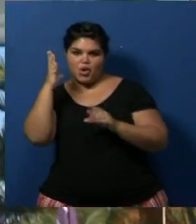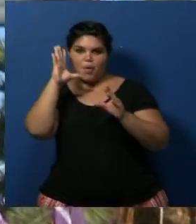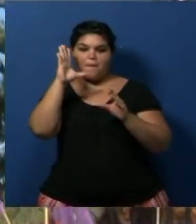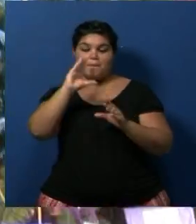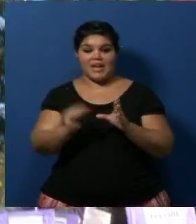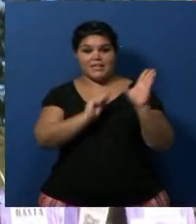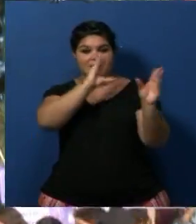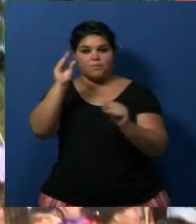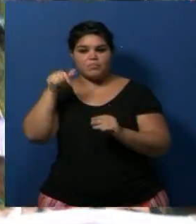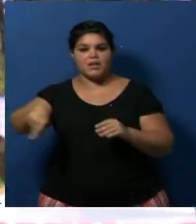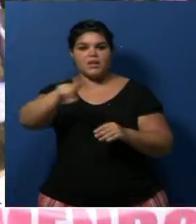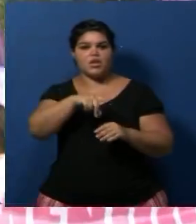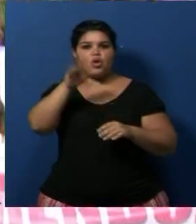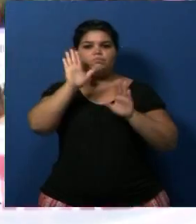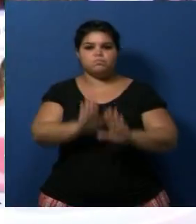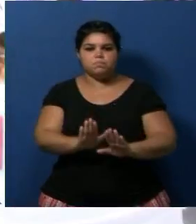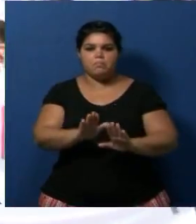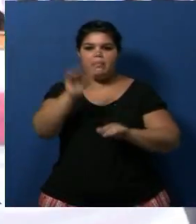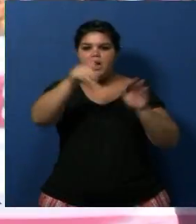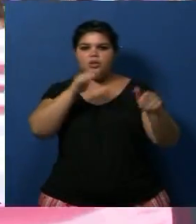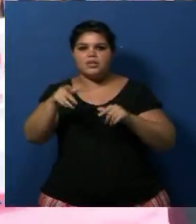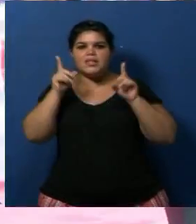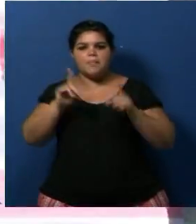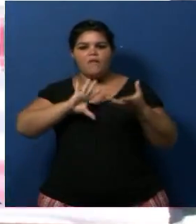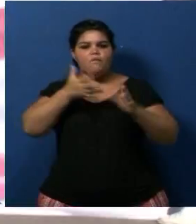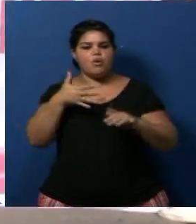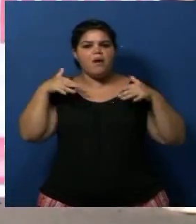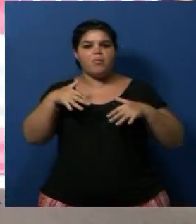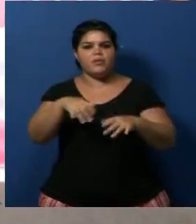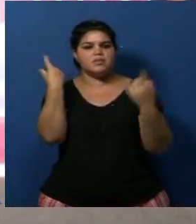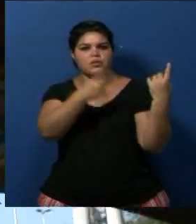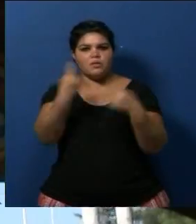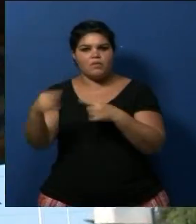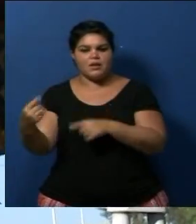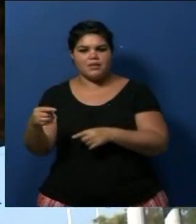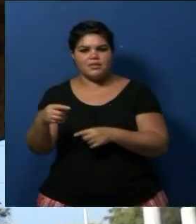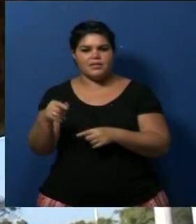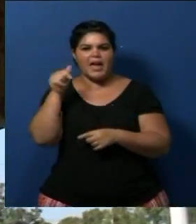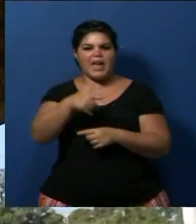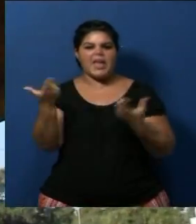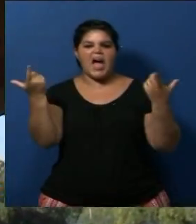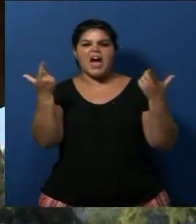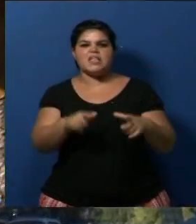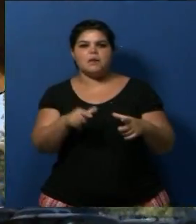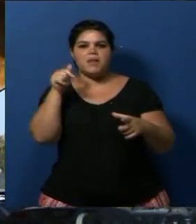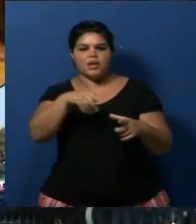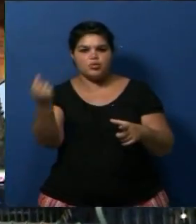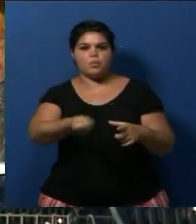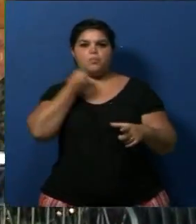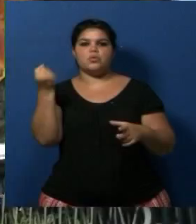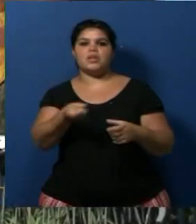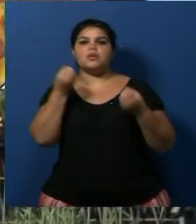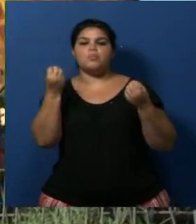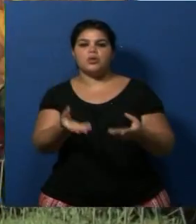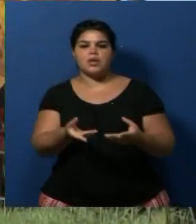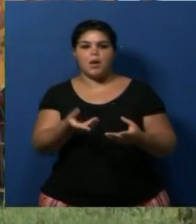paro internacional de mujeres y a distintas movilizaciones. Y hablar de la asamblea es importante porque hay mujeres de diversa ideología,